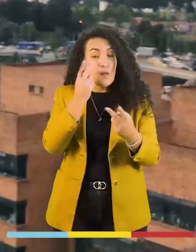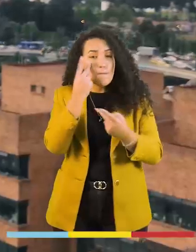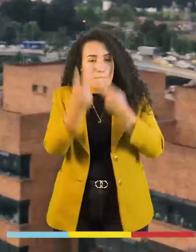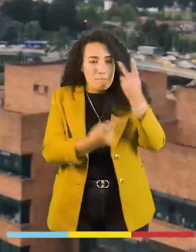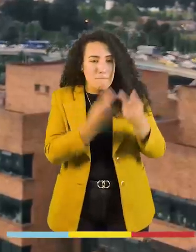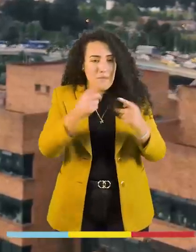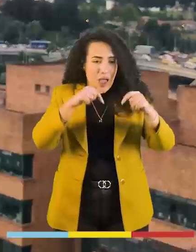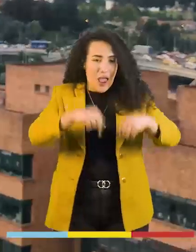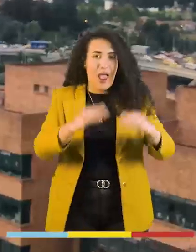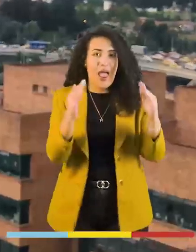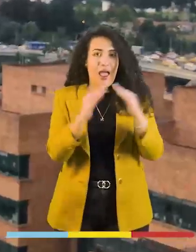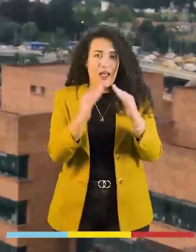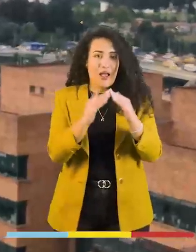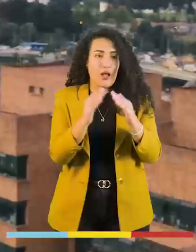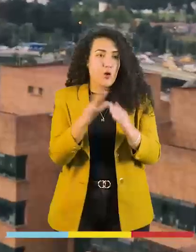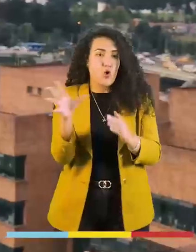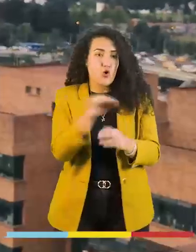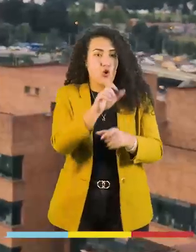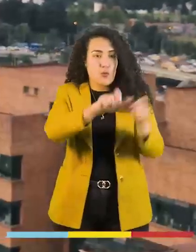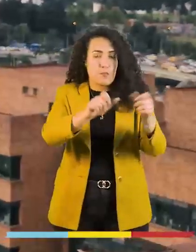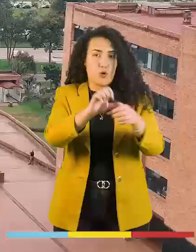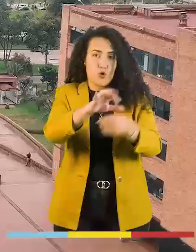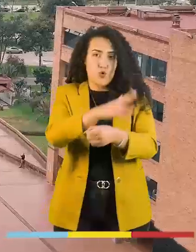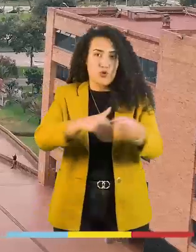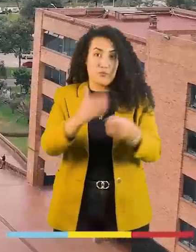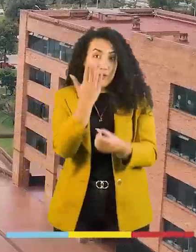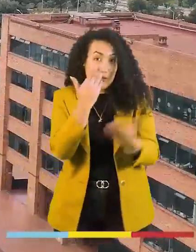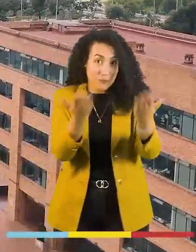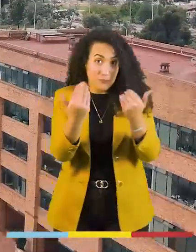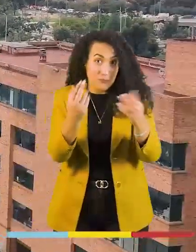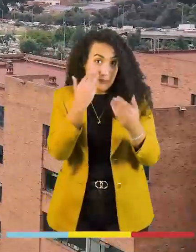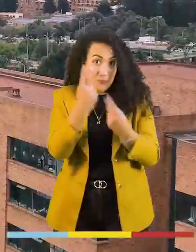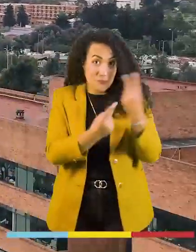finaliza nuestro recorrido. Recuerda visitar esta, la casa de los cundinamarqueses.